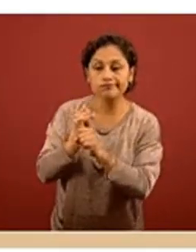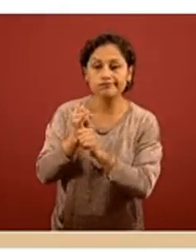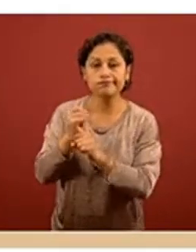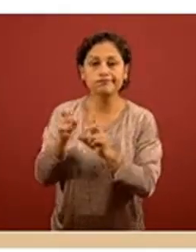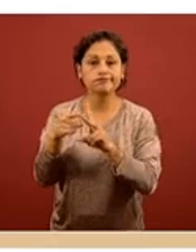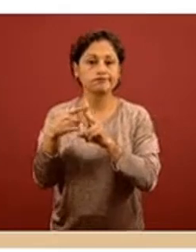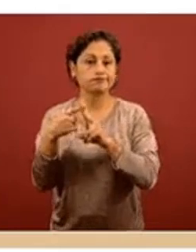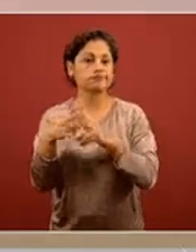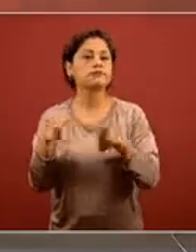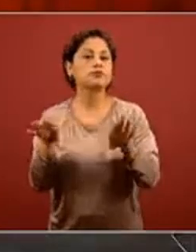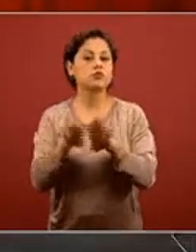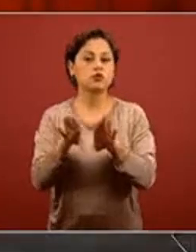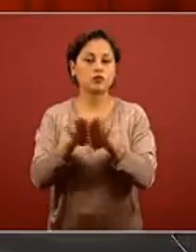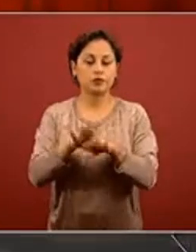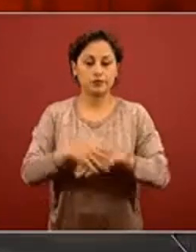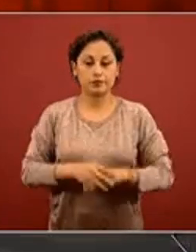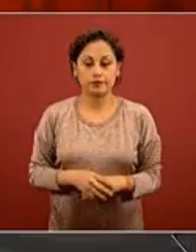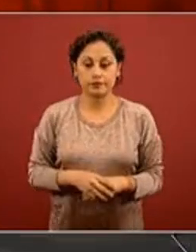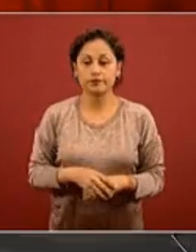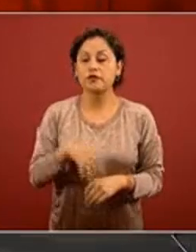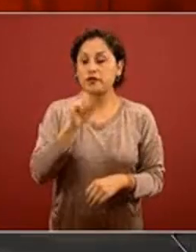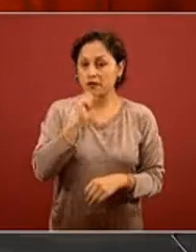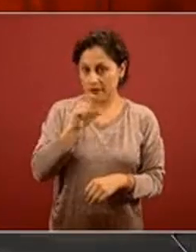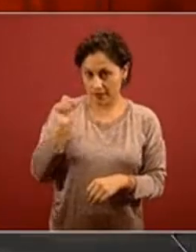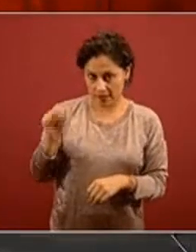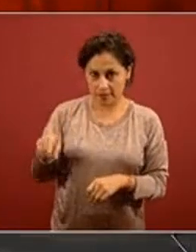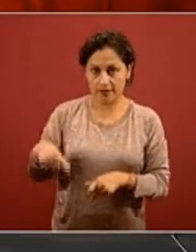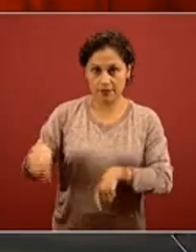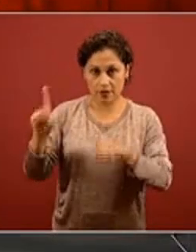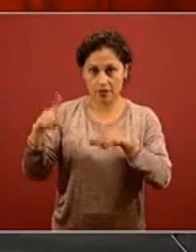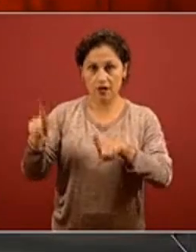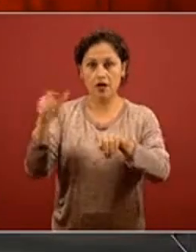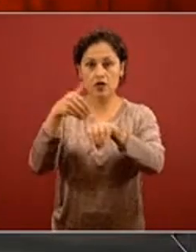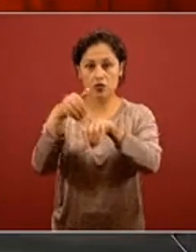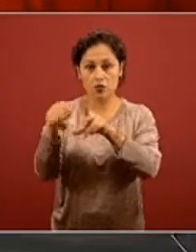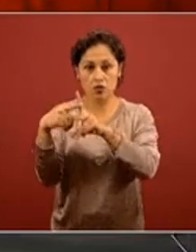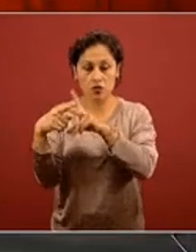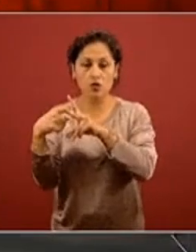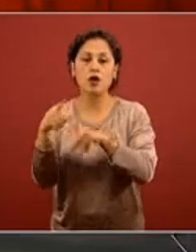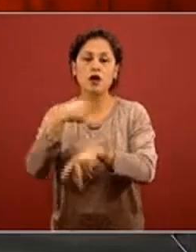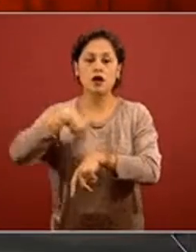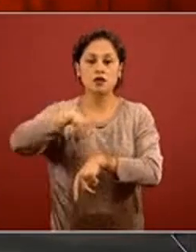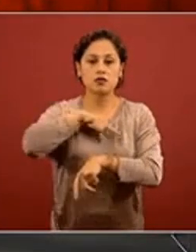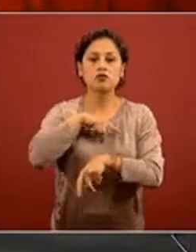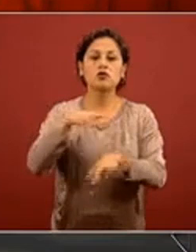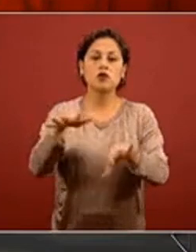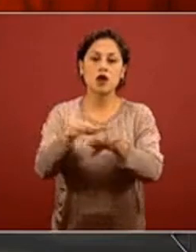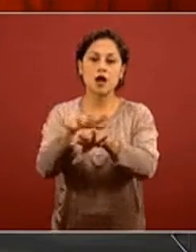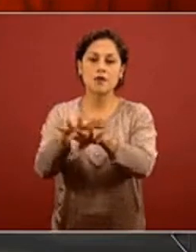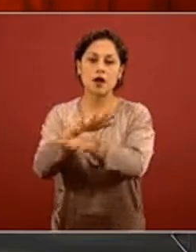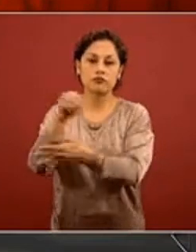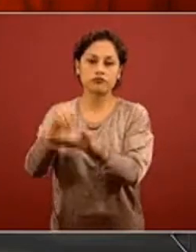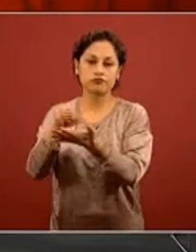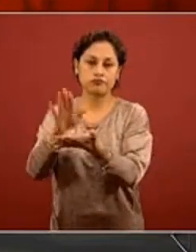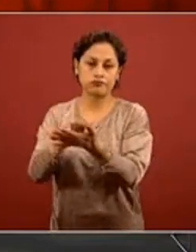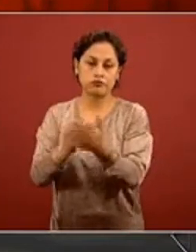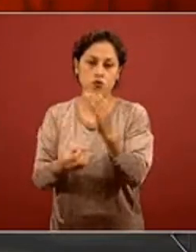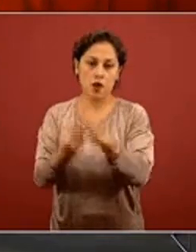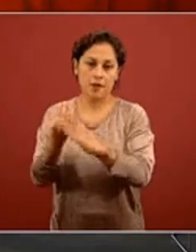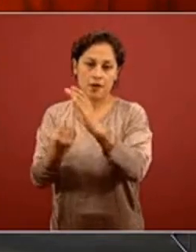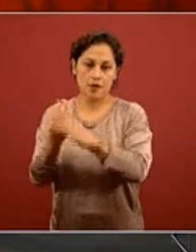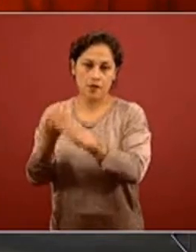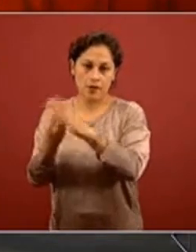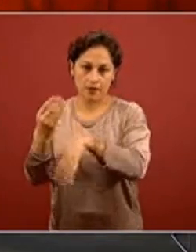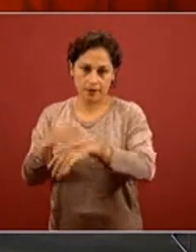tal. Vamos a también estar actualizando estas cifras con alguna periodicidad. En la